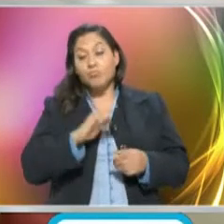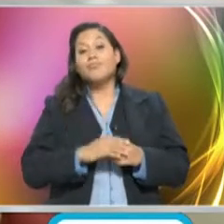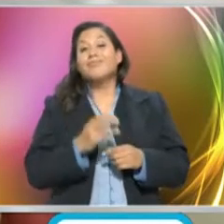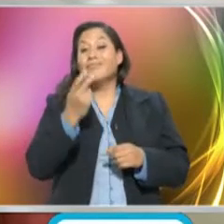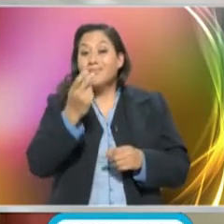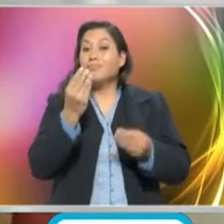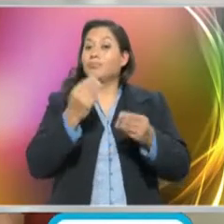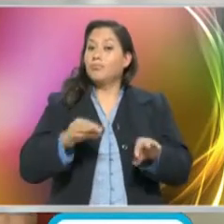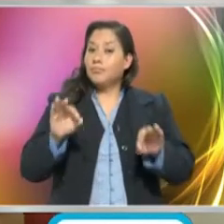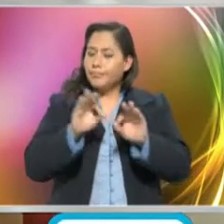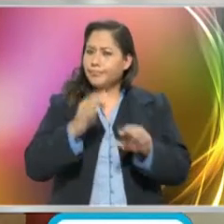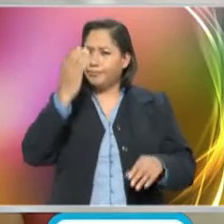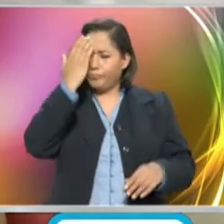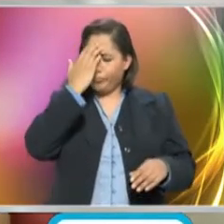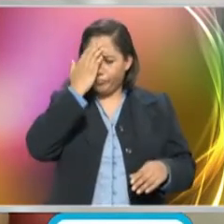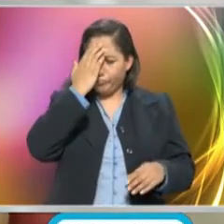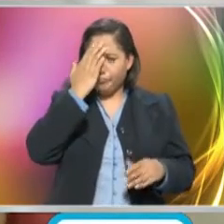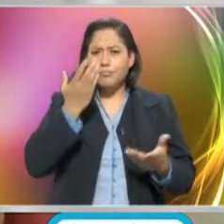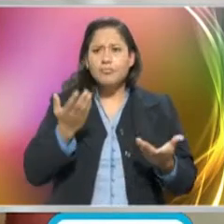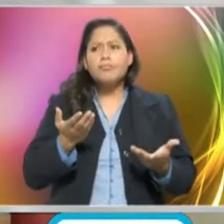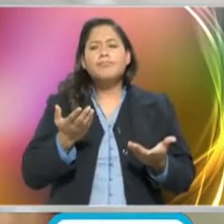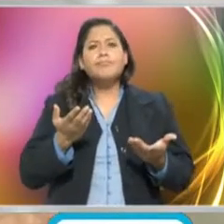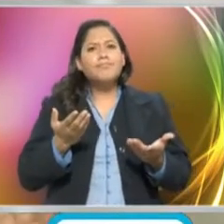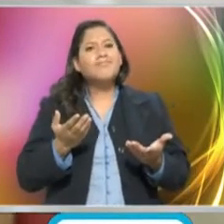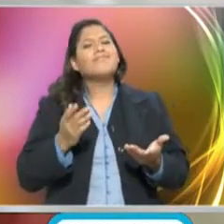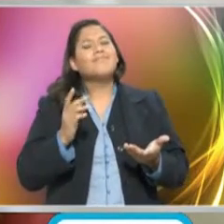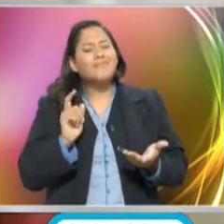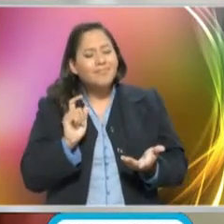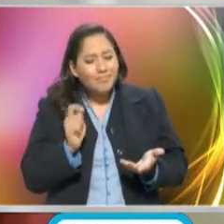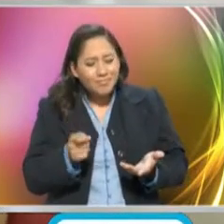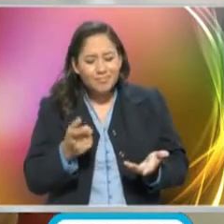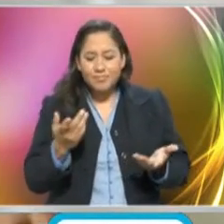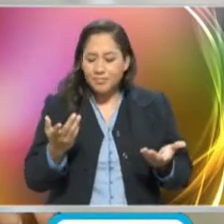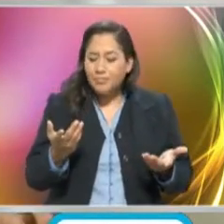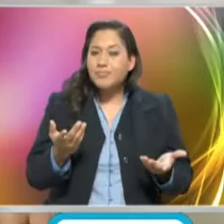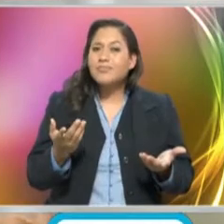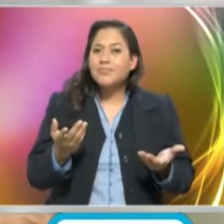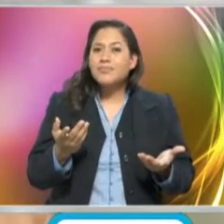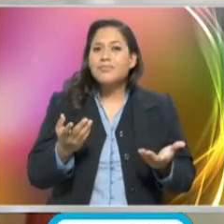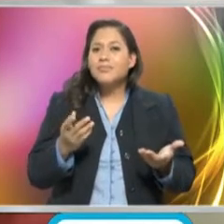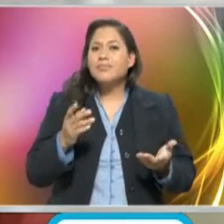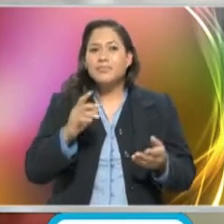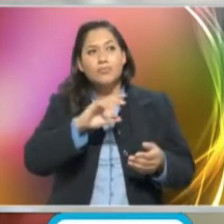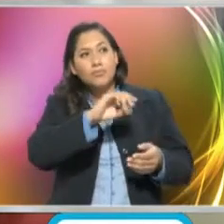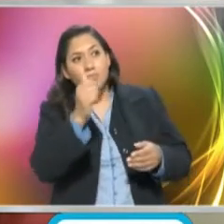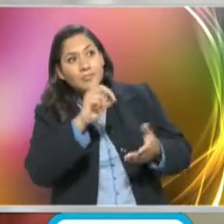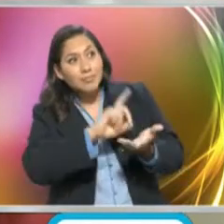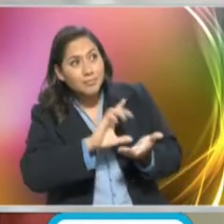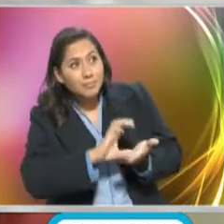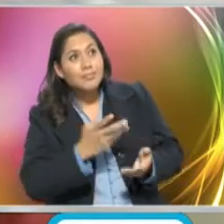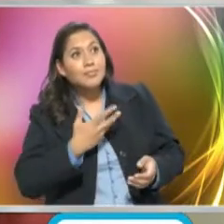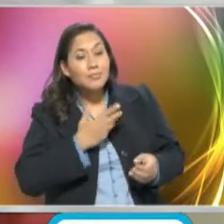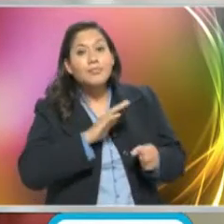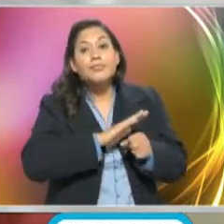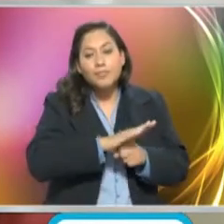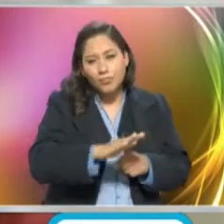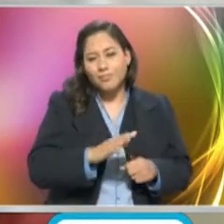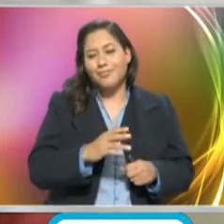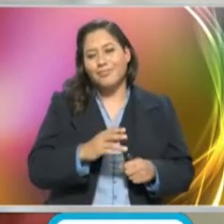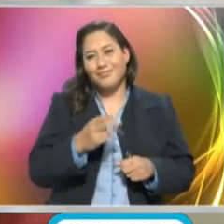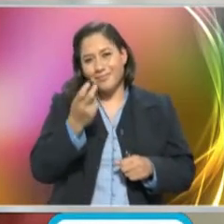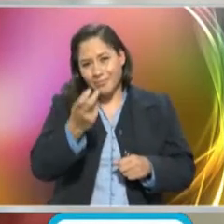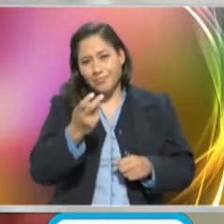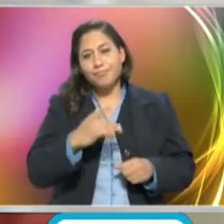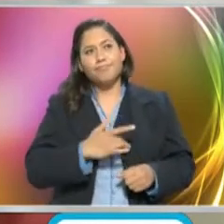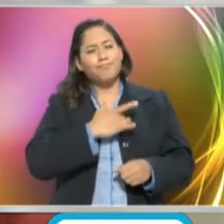es muy importante conocer qué es lo qué otro tipo de discapacidades existen, ¿no? Entonces,